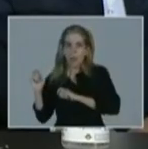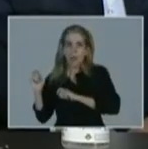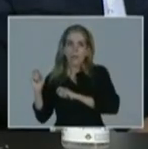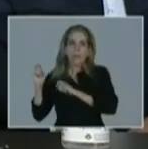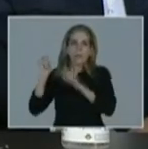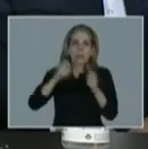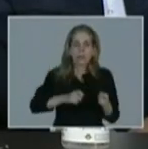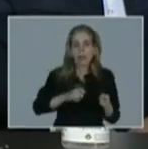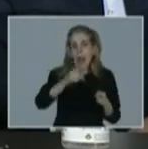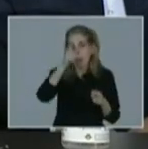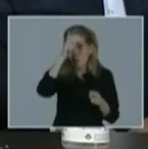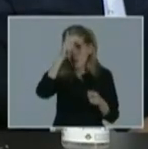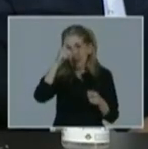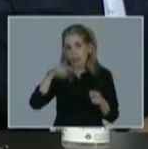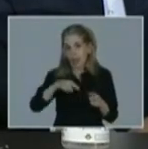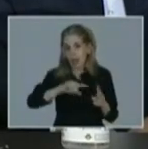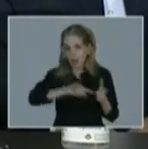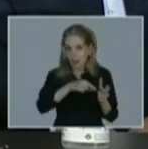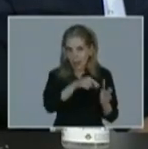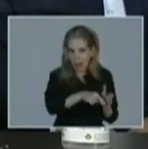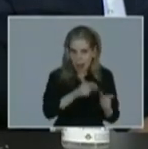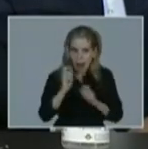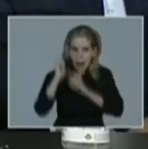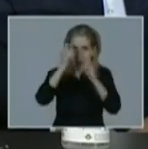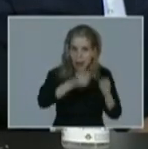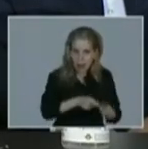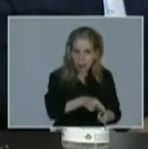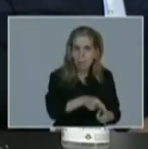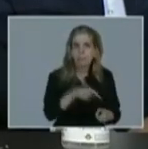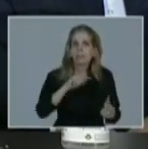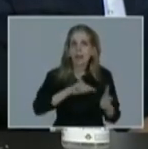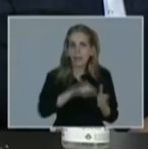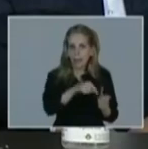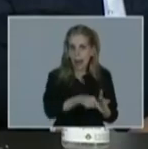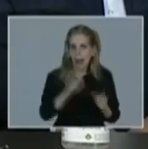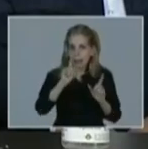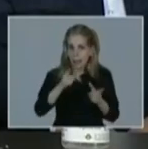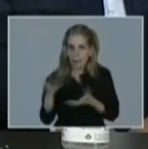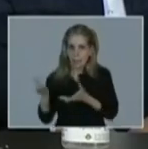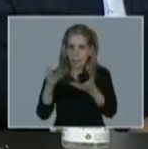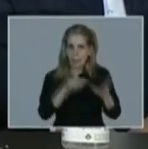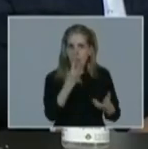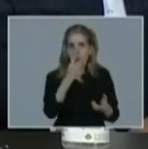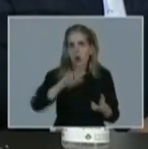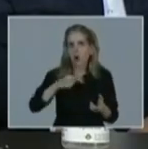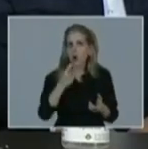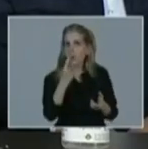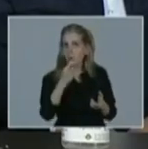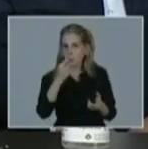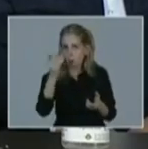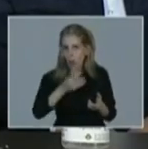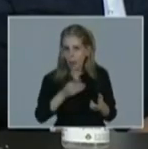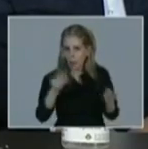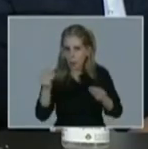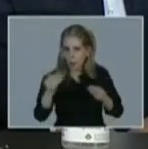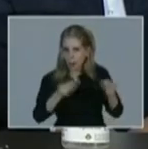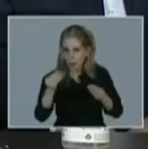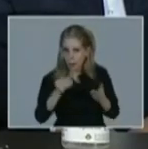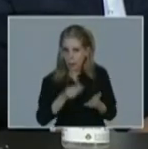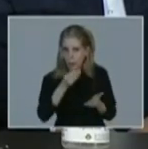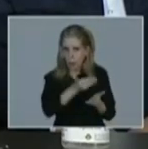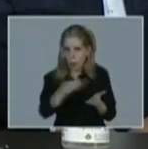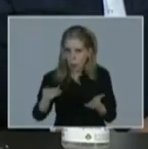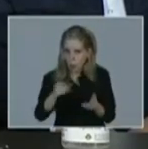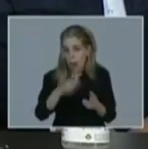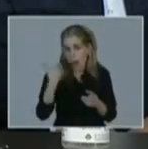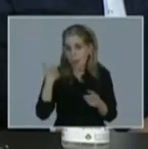le dé negativo. Otro gobernador hace otra cosa, porque no hay un orden, porque estamos viviendo una situación a